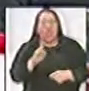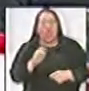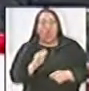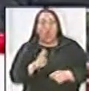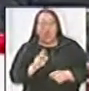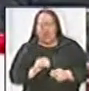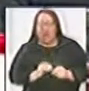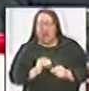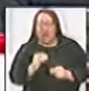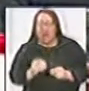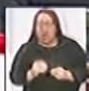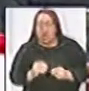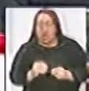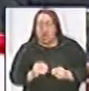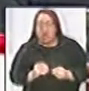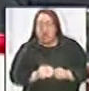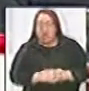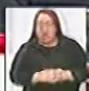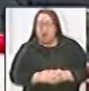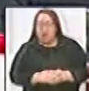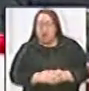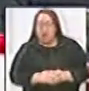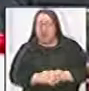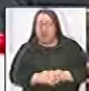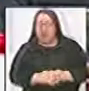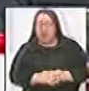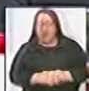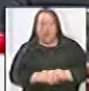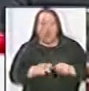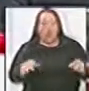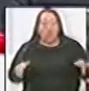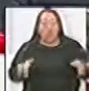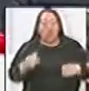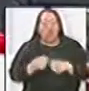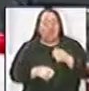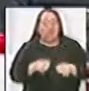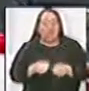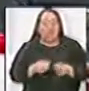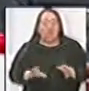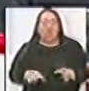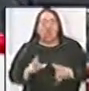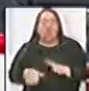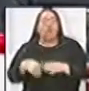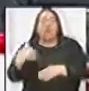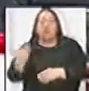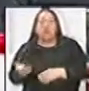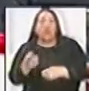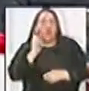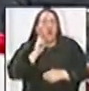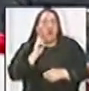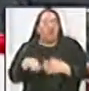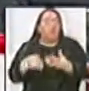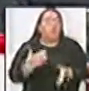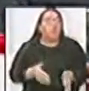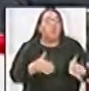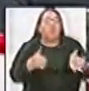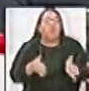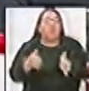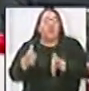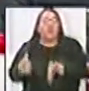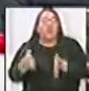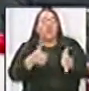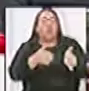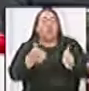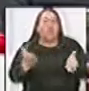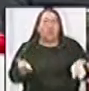salta, se hace otro tramo de ciclovía, se salta, se hace otro tramo de ciclovía y se salta. Y entonces lo que tenemos son pequeños fragmentos,